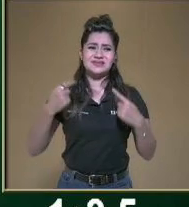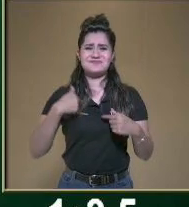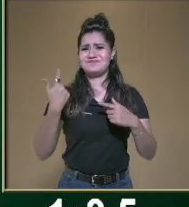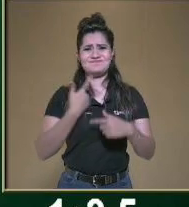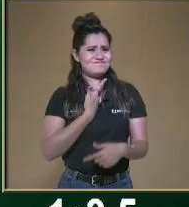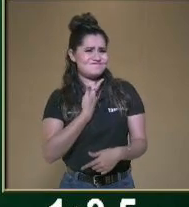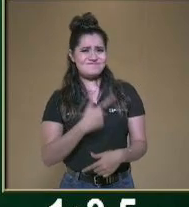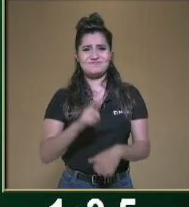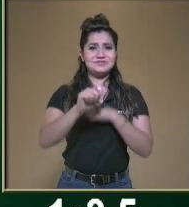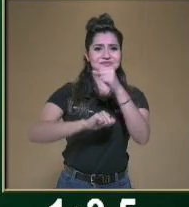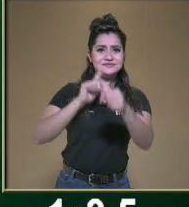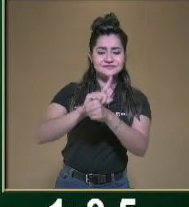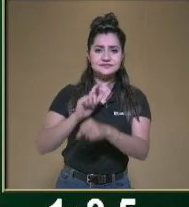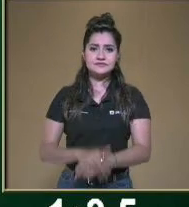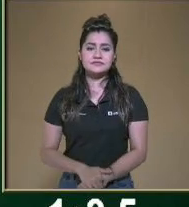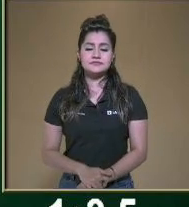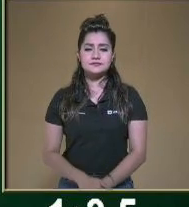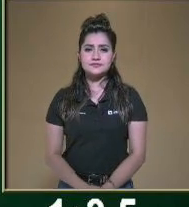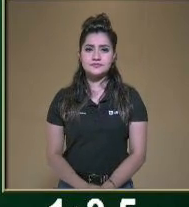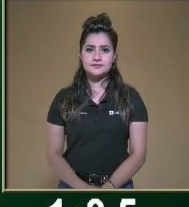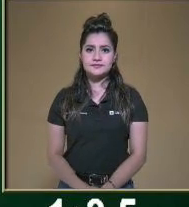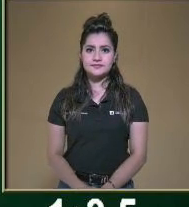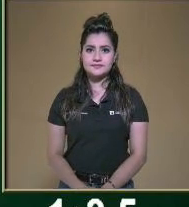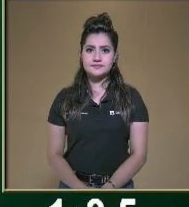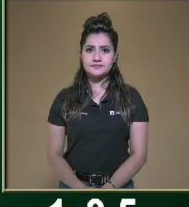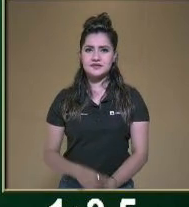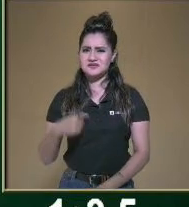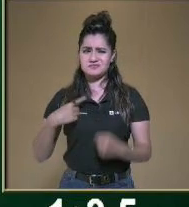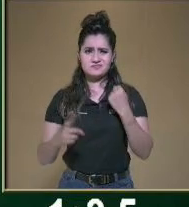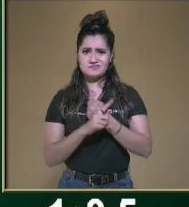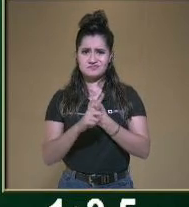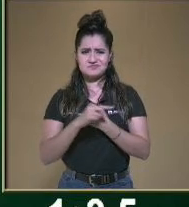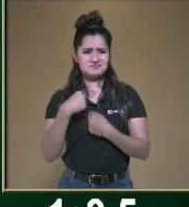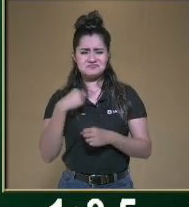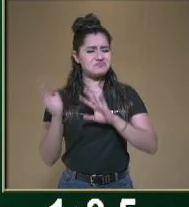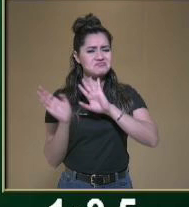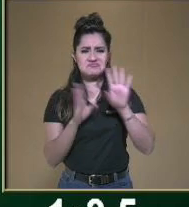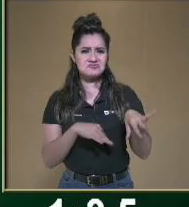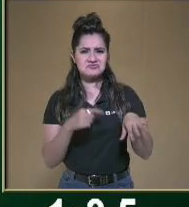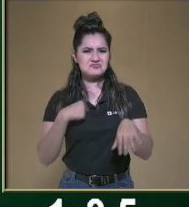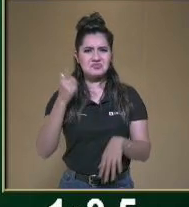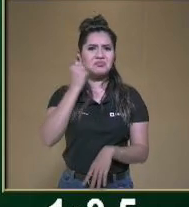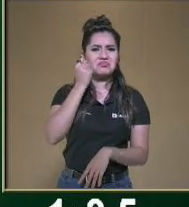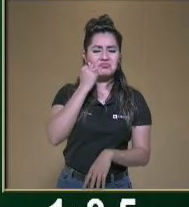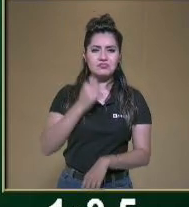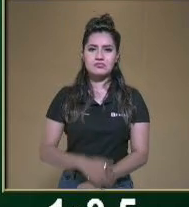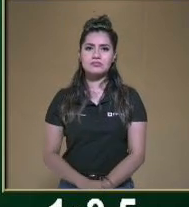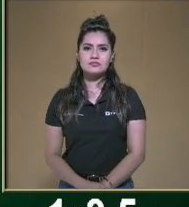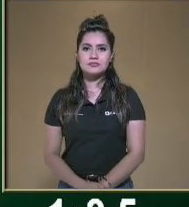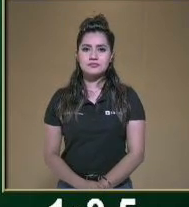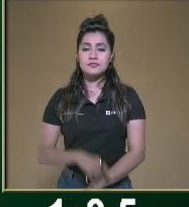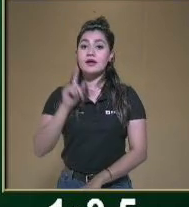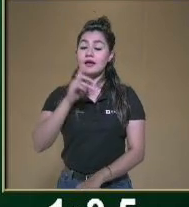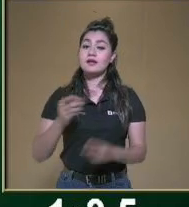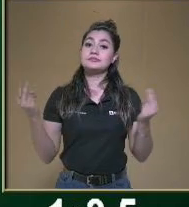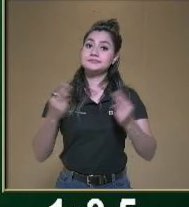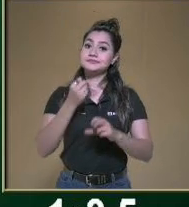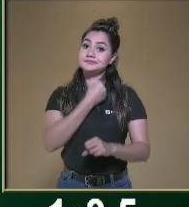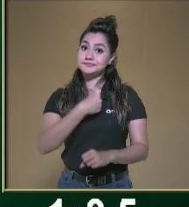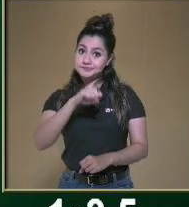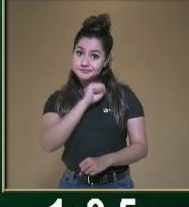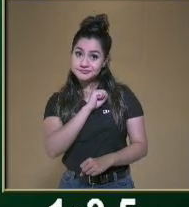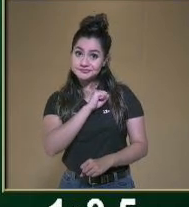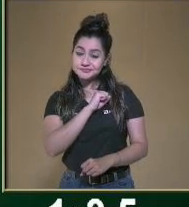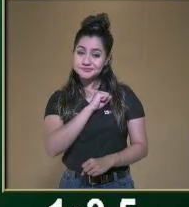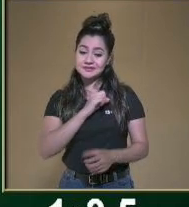los animales, las mascotas, pues no es mi problema. Pero hay un grave problema de salud que va a ocasionar que tanto animal esté en